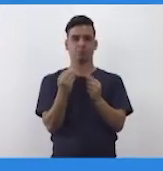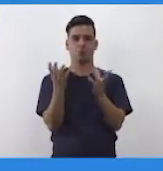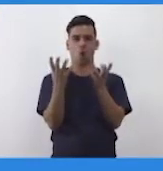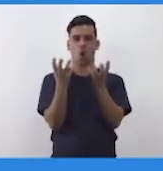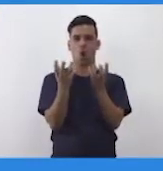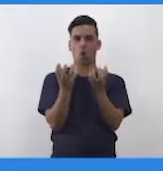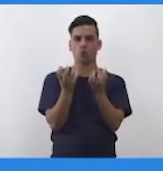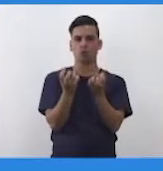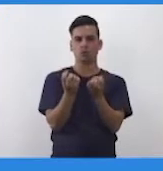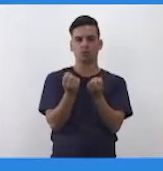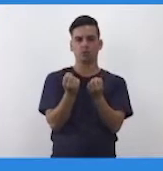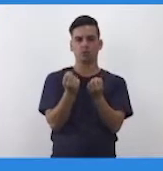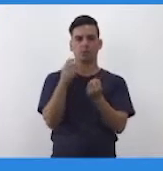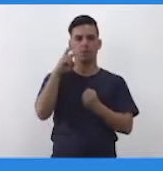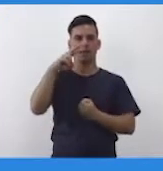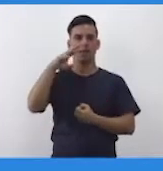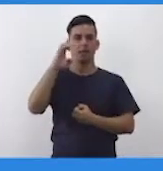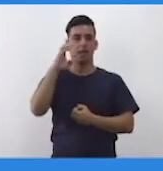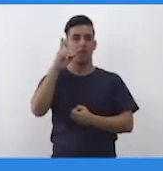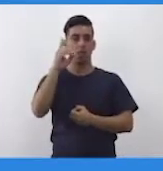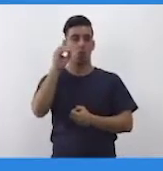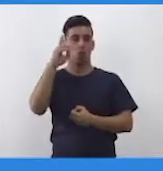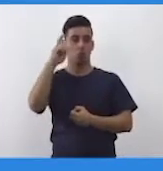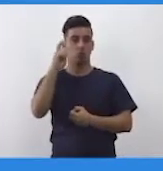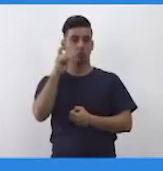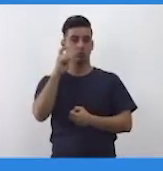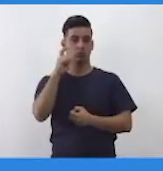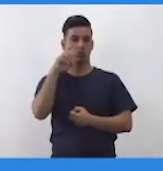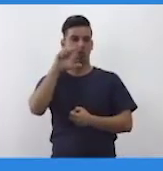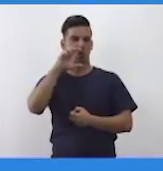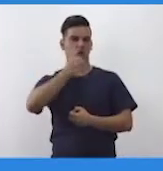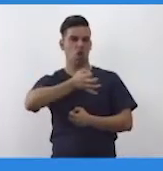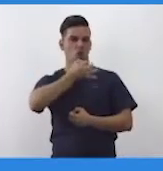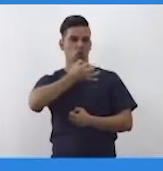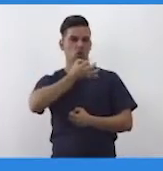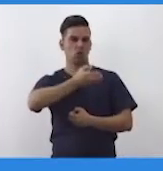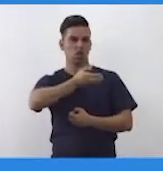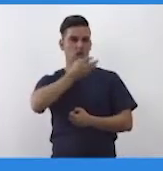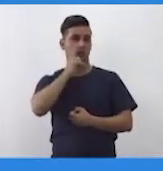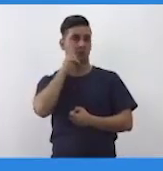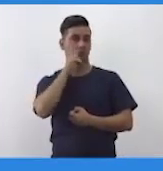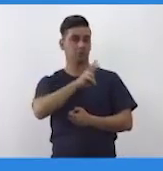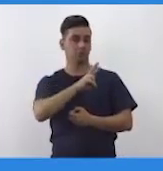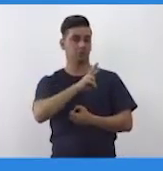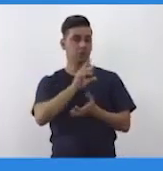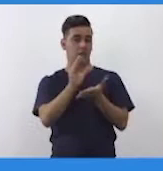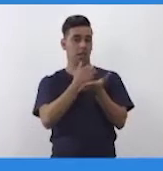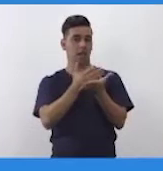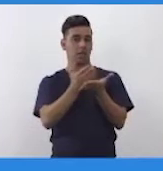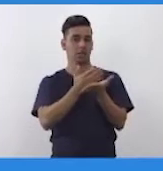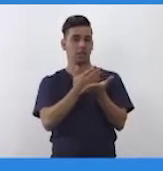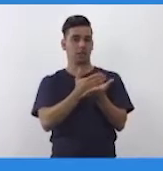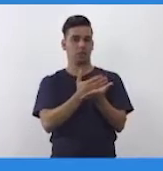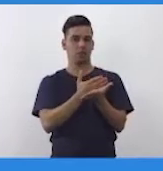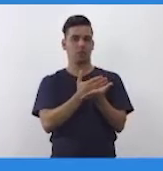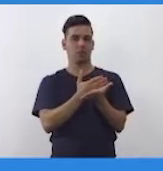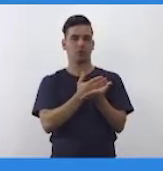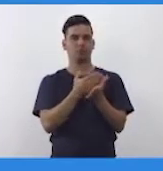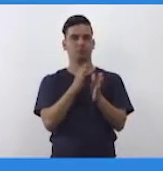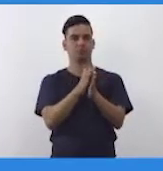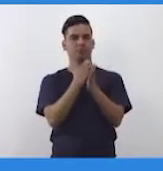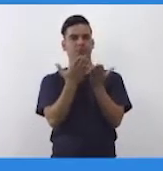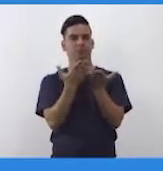¿Cómo la vamos a estar definiendo? Lo tienes en pantalla, aunque aparece en tu libro de texto en la